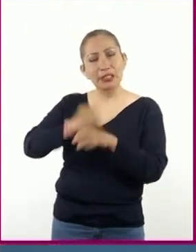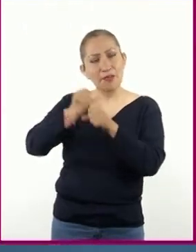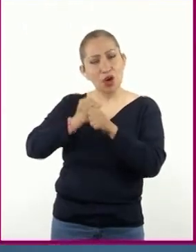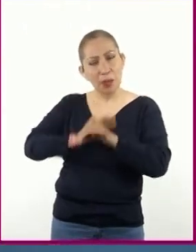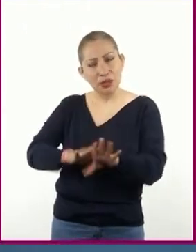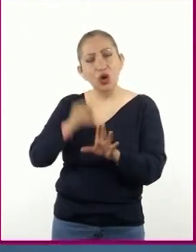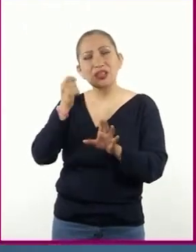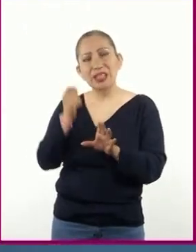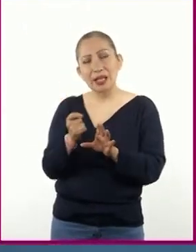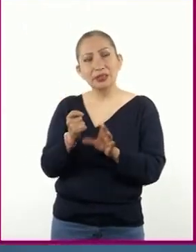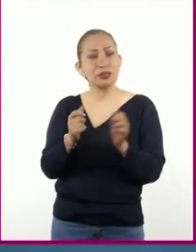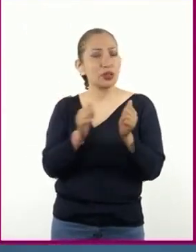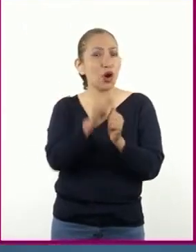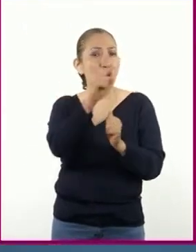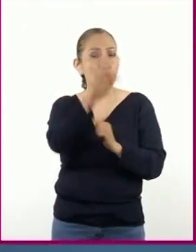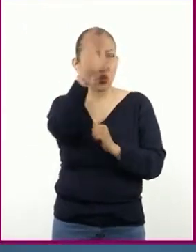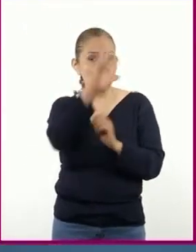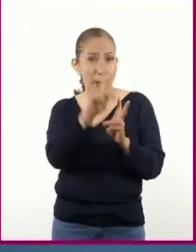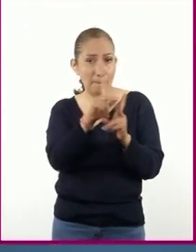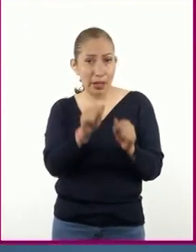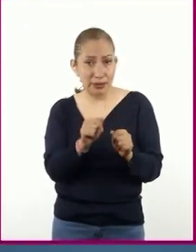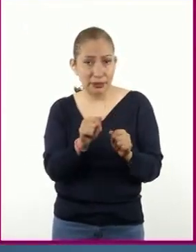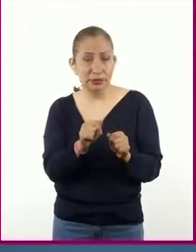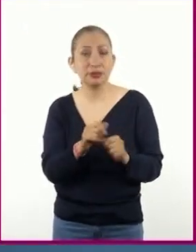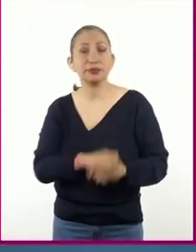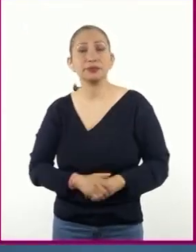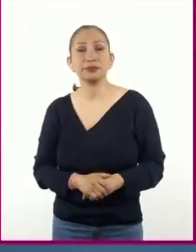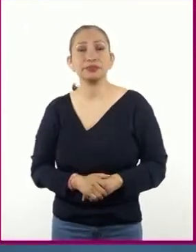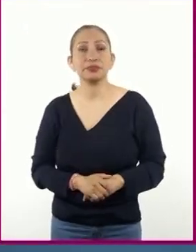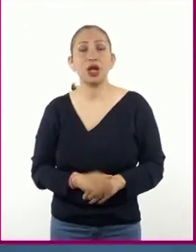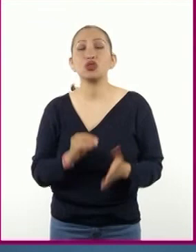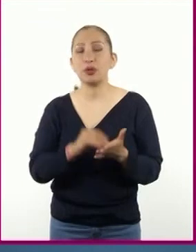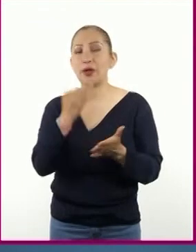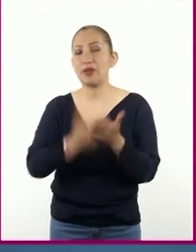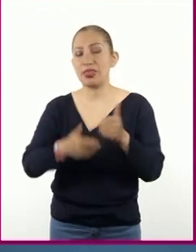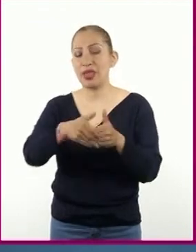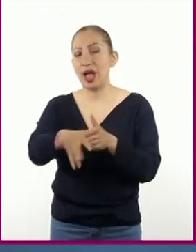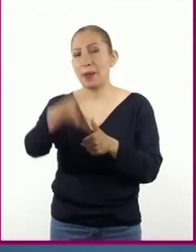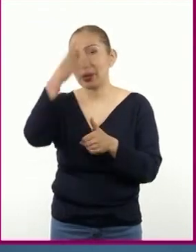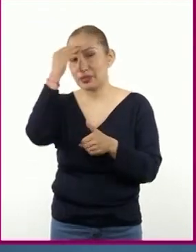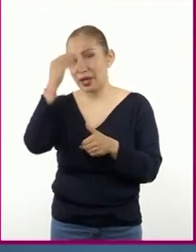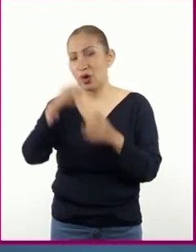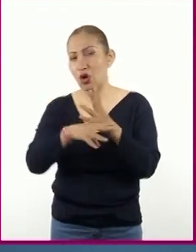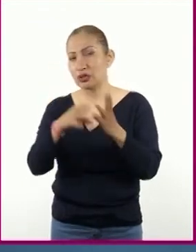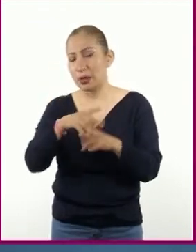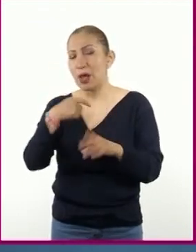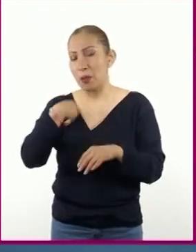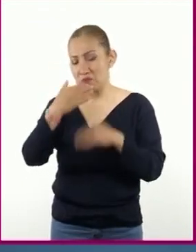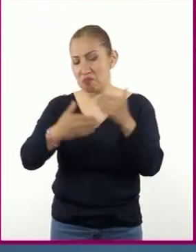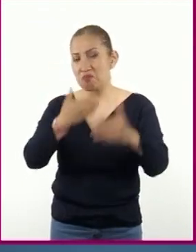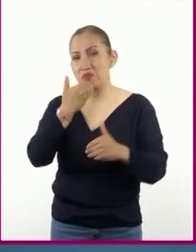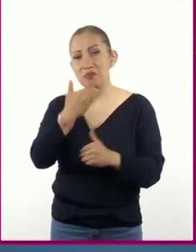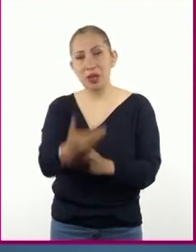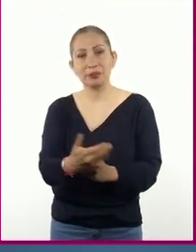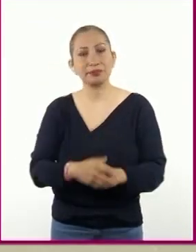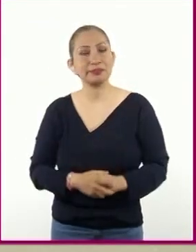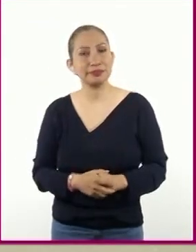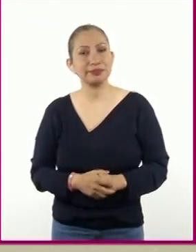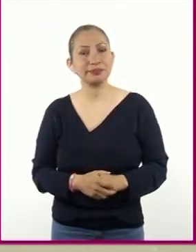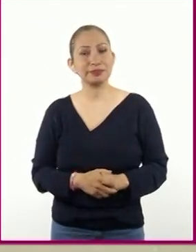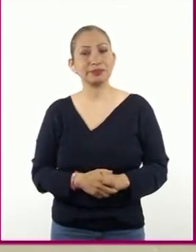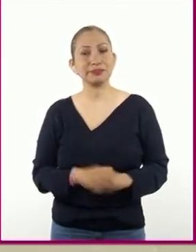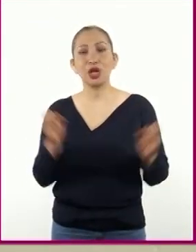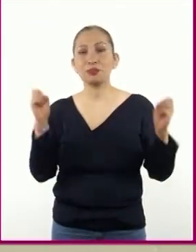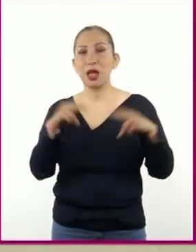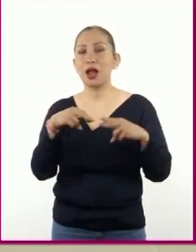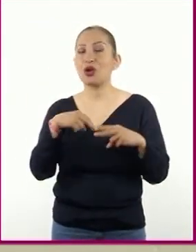información relacionada con la cultura de paz. Aún nos queda mucho por aprender, pero vamos por buen camino.